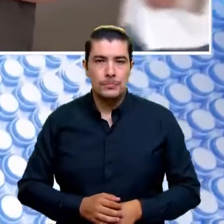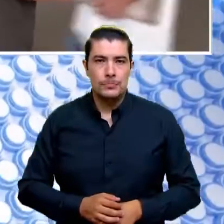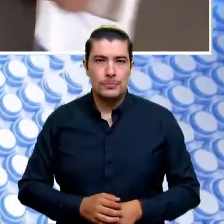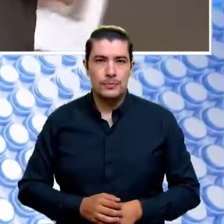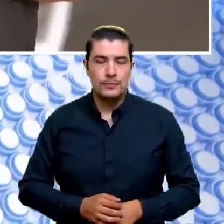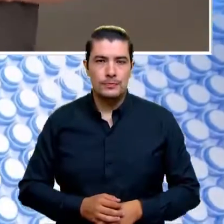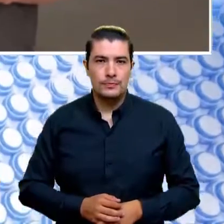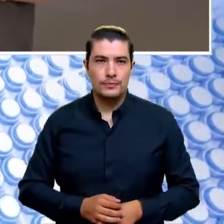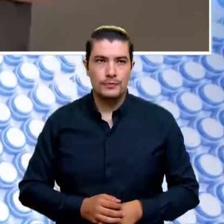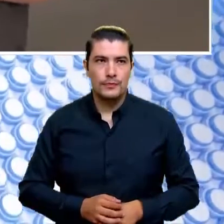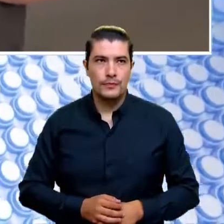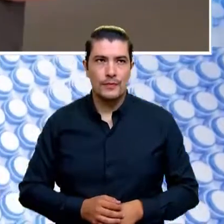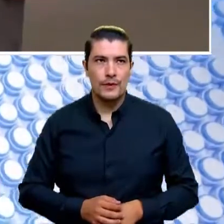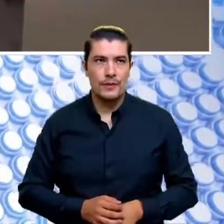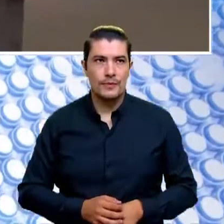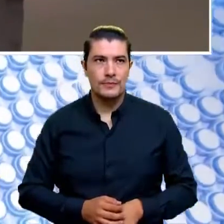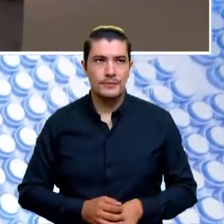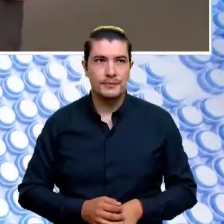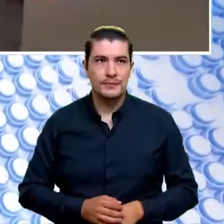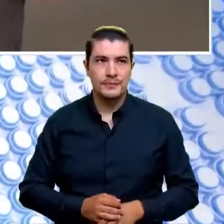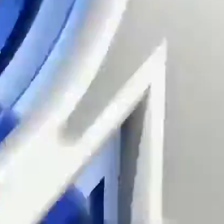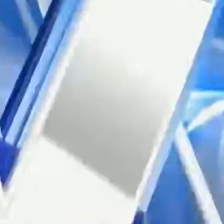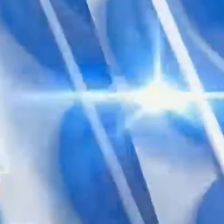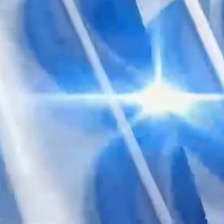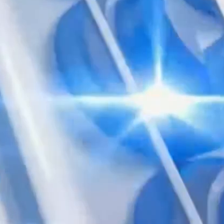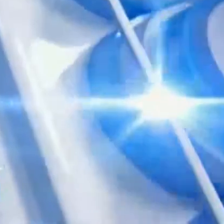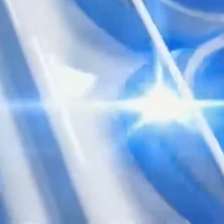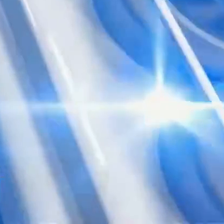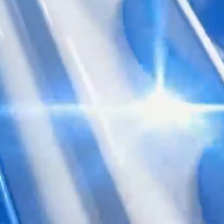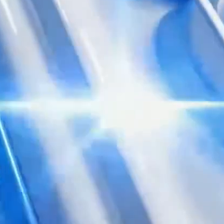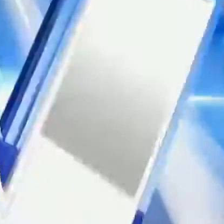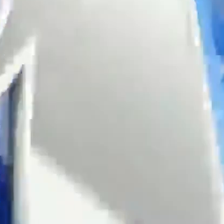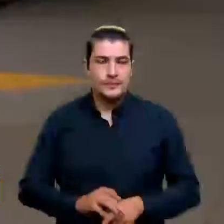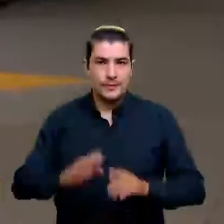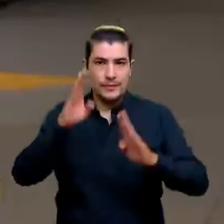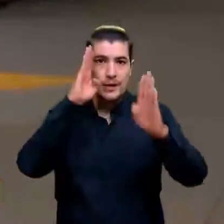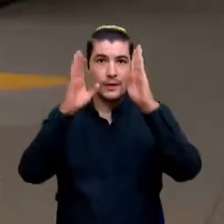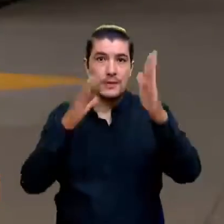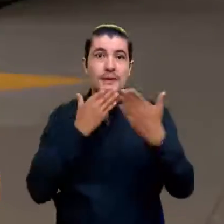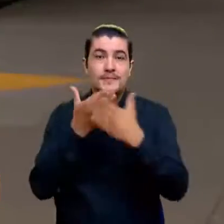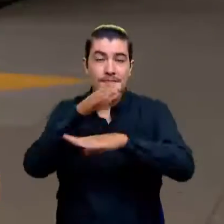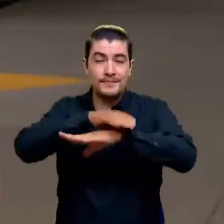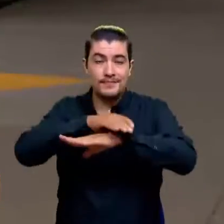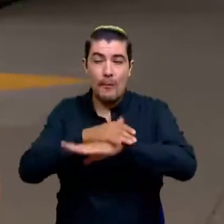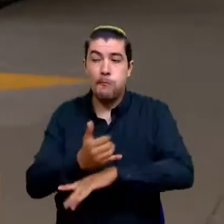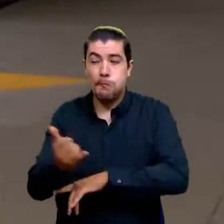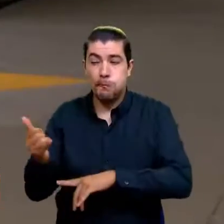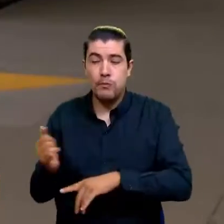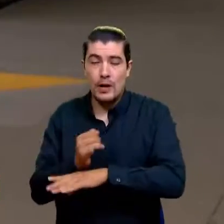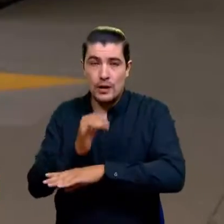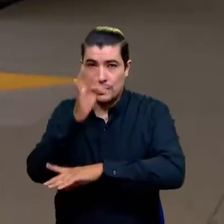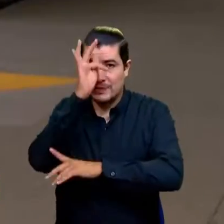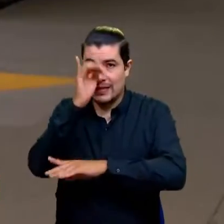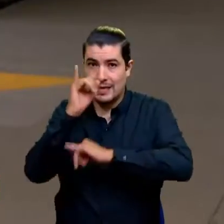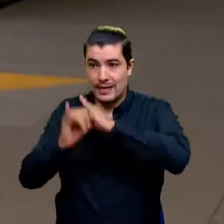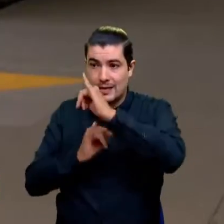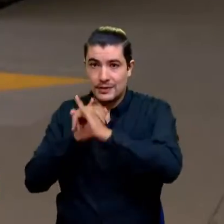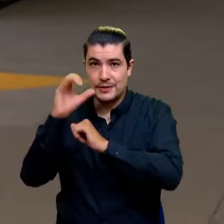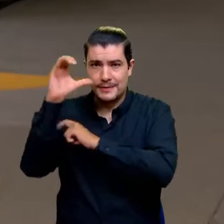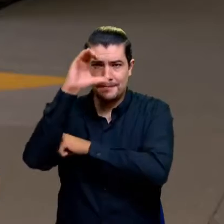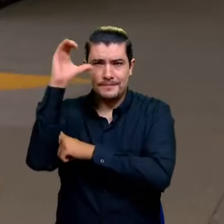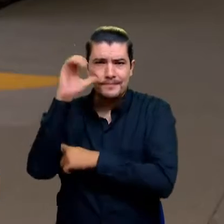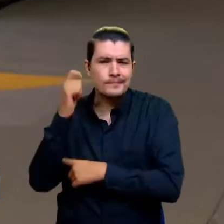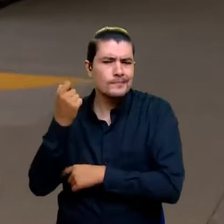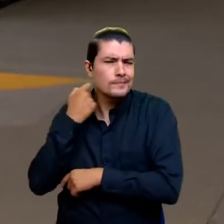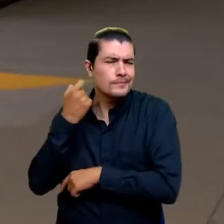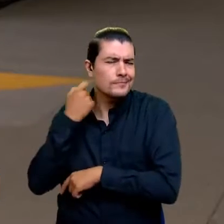Buenas tardes, compañeros. Buenas tardes, televidentes. A esta hora me encuentro a las afueras del Hospital Internacional de Colombia, donde en los últimos momentos fue trasladada una